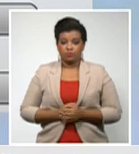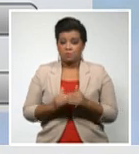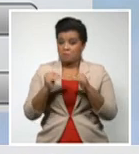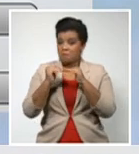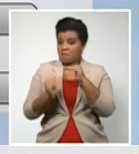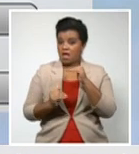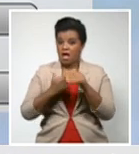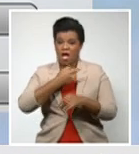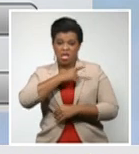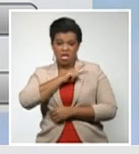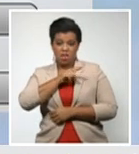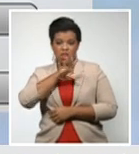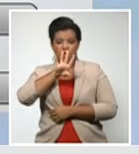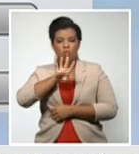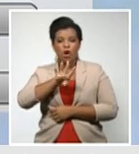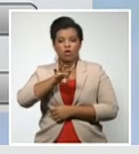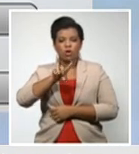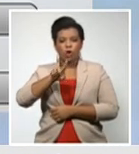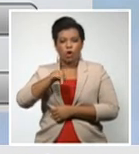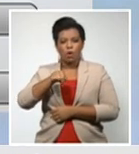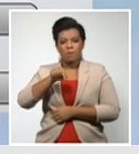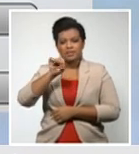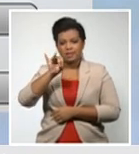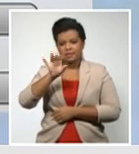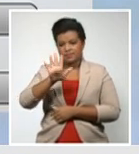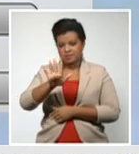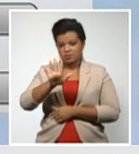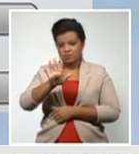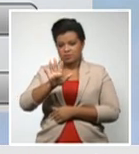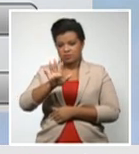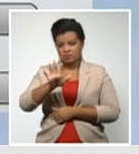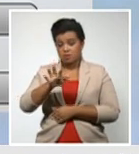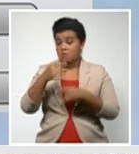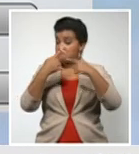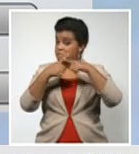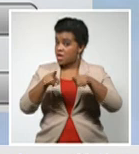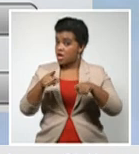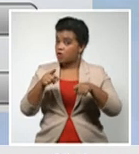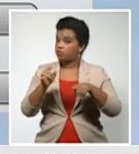era de 4,75, pero todavía elevado.